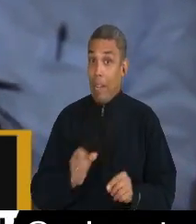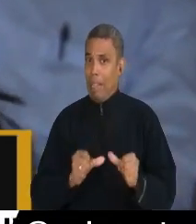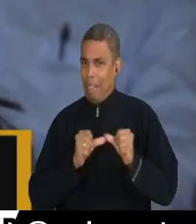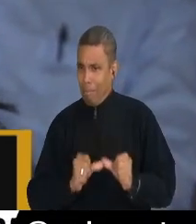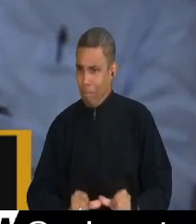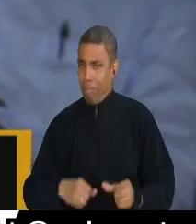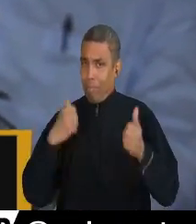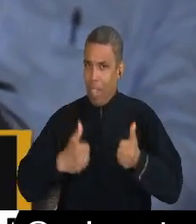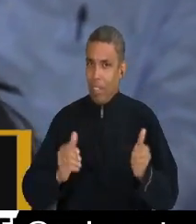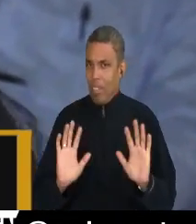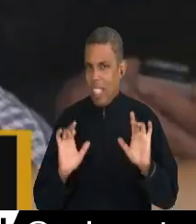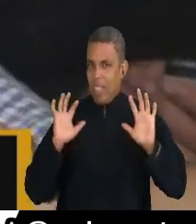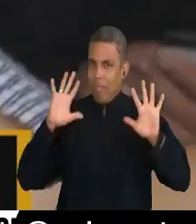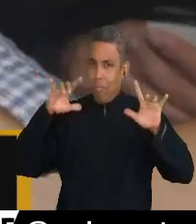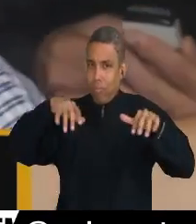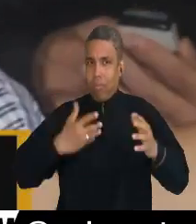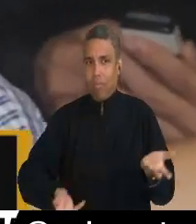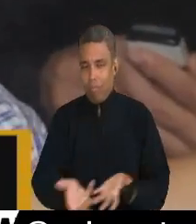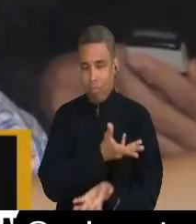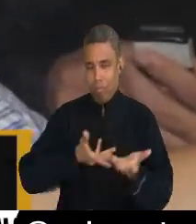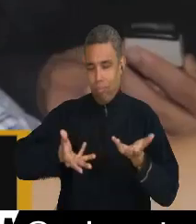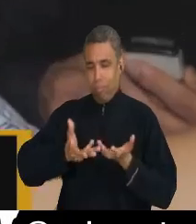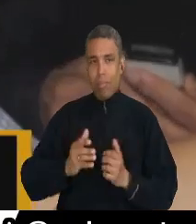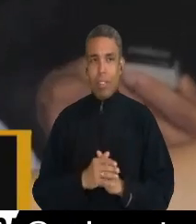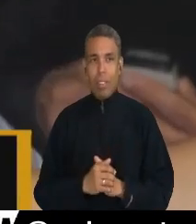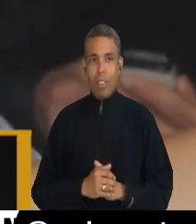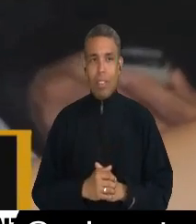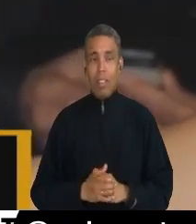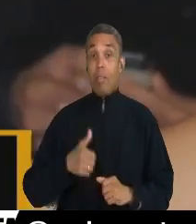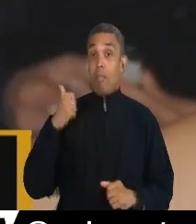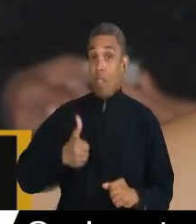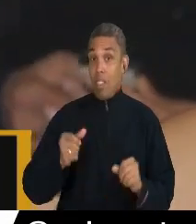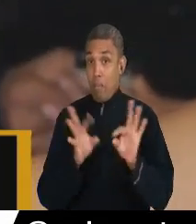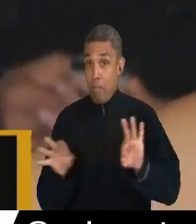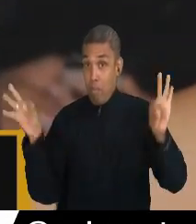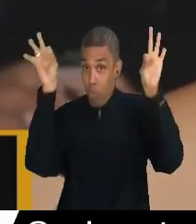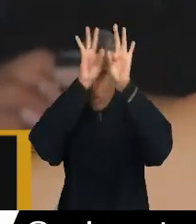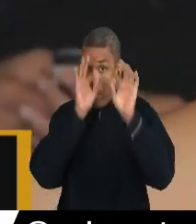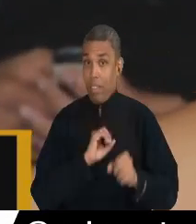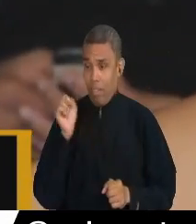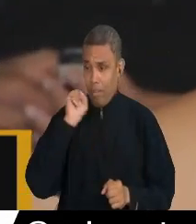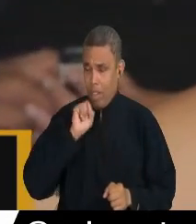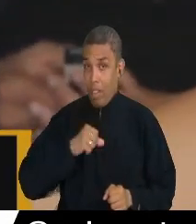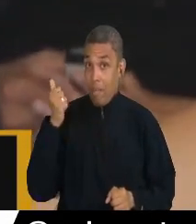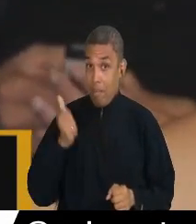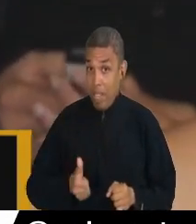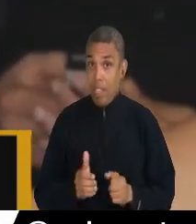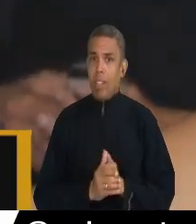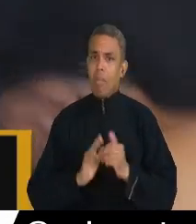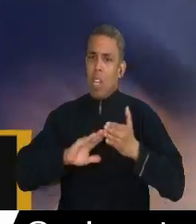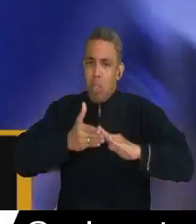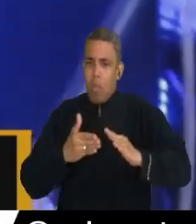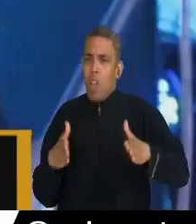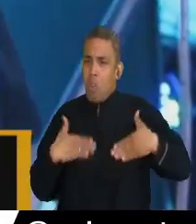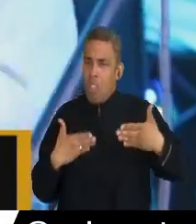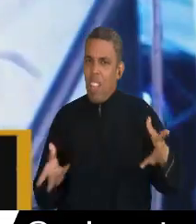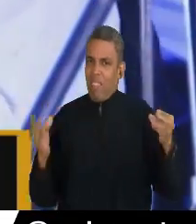De esparcimiento. De la entrega. Me parece perfecto, me parece que es muy importante para Barranca, para la gente, para la alegría de la gente.